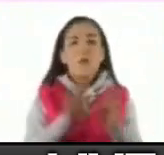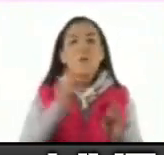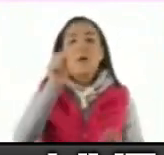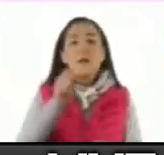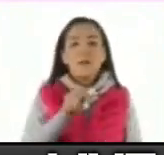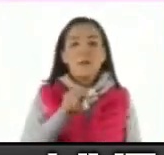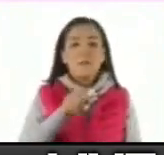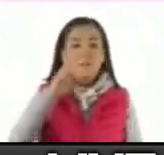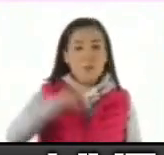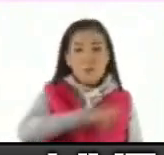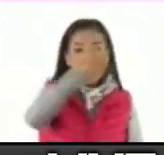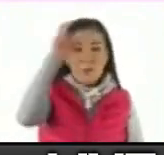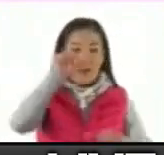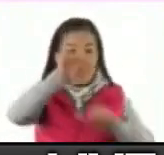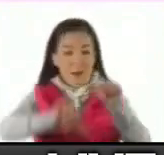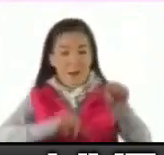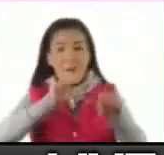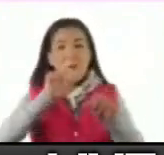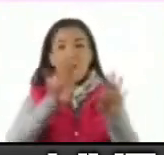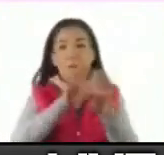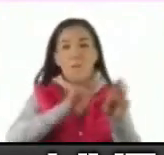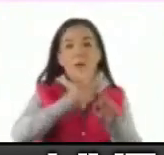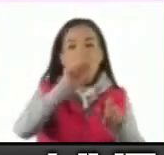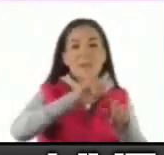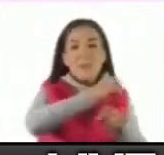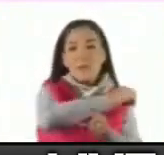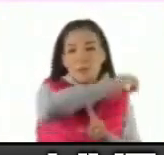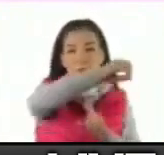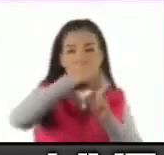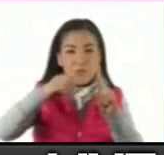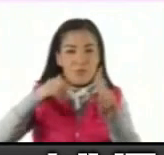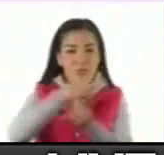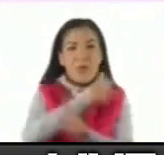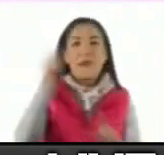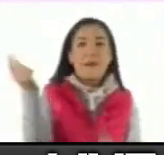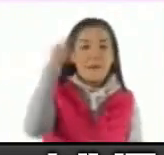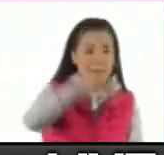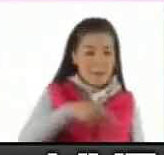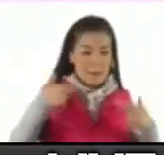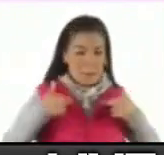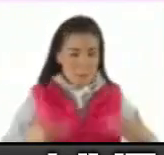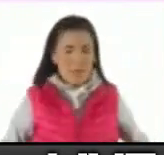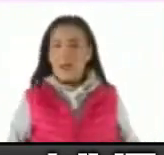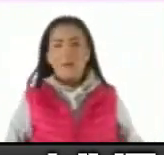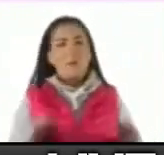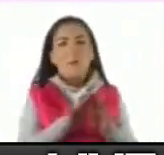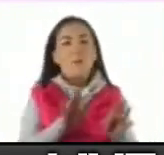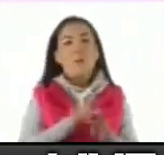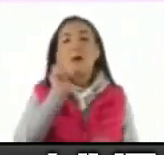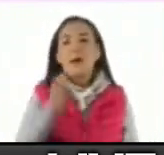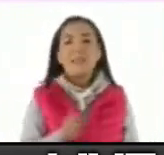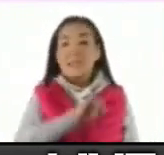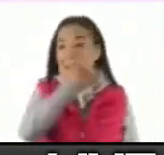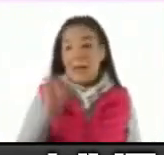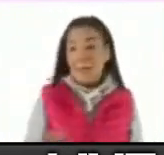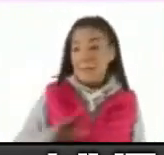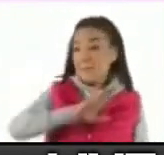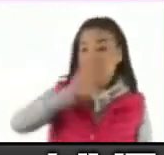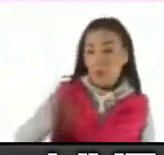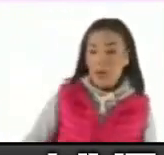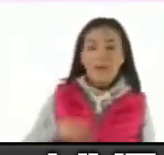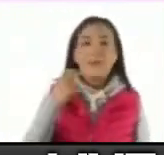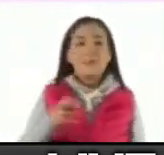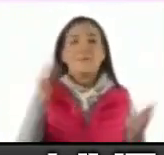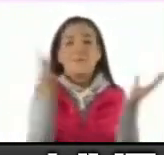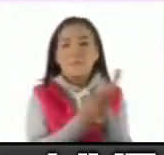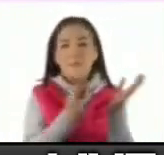astros influyen sobre los humanos directamente. La alquimia buscaba encontrar la inmortalidad y transformar cualquier